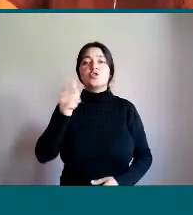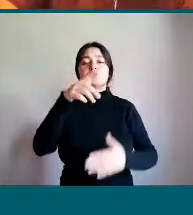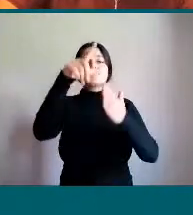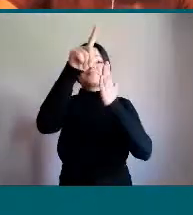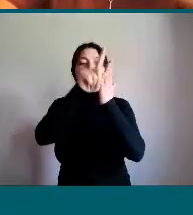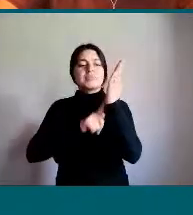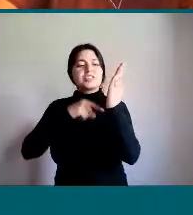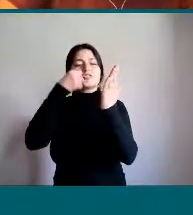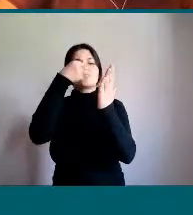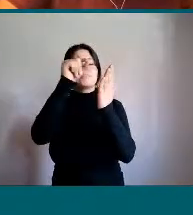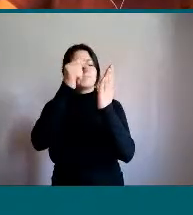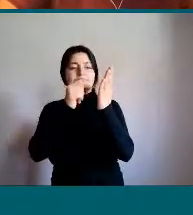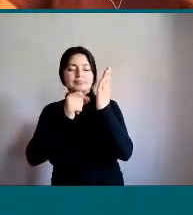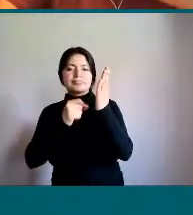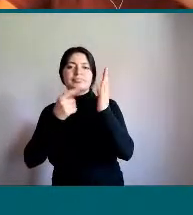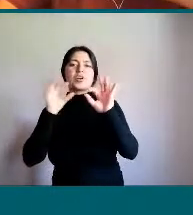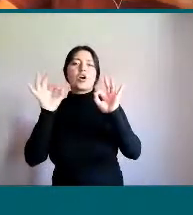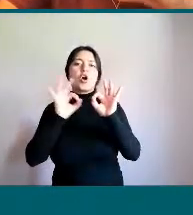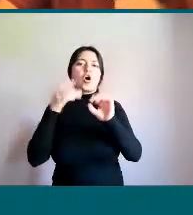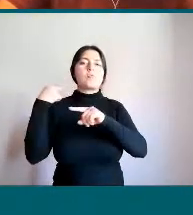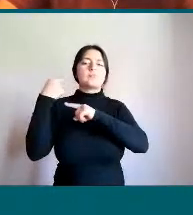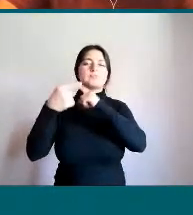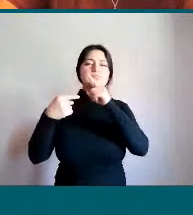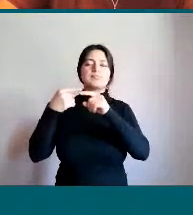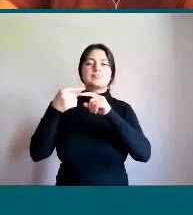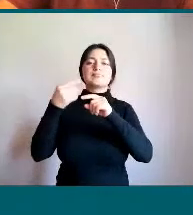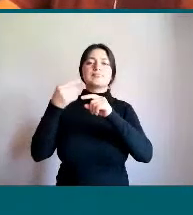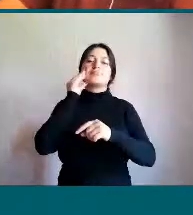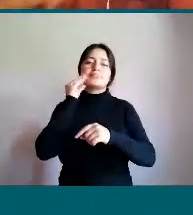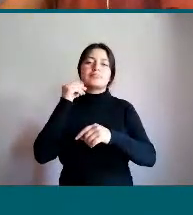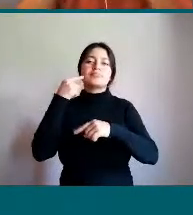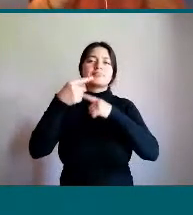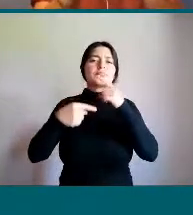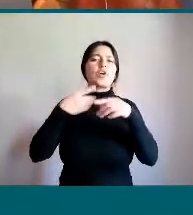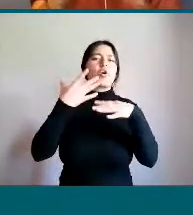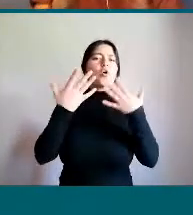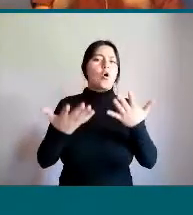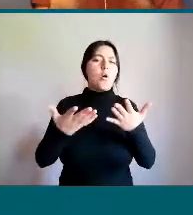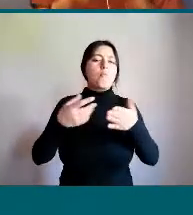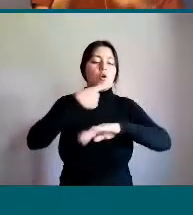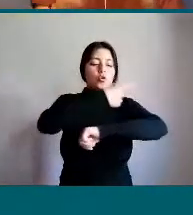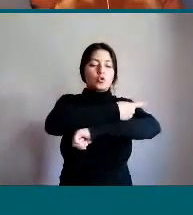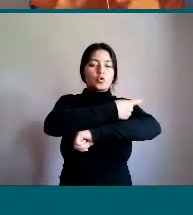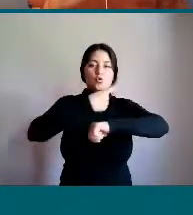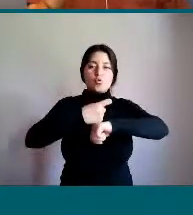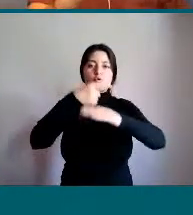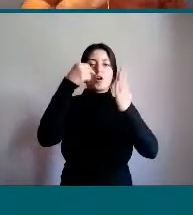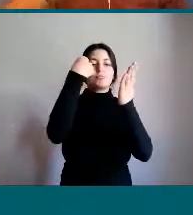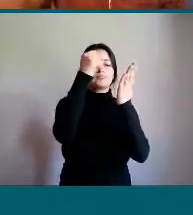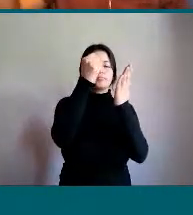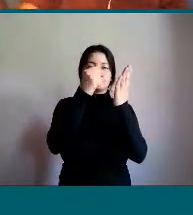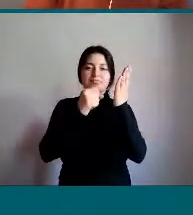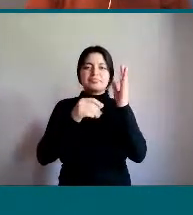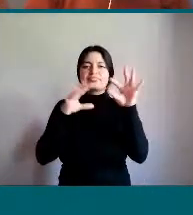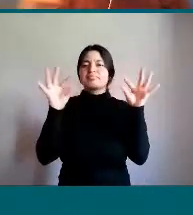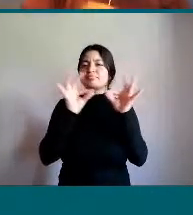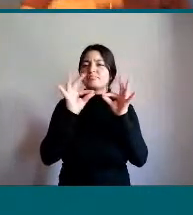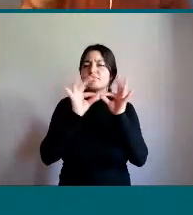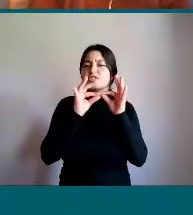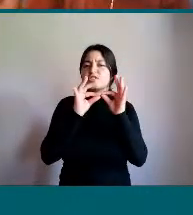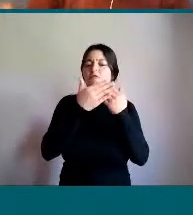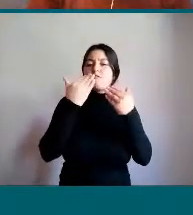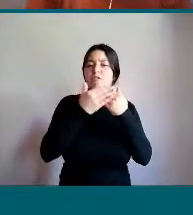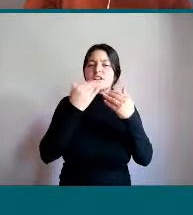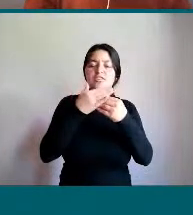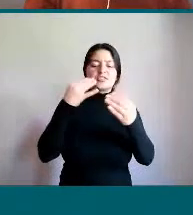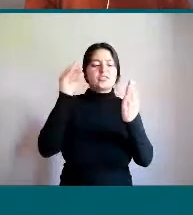registros anecdóticos, yo siempre recomiendo formularios de Google. ¿Por qué? Porque son muy sencillos de manejar y luego me van a transformar